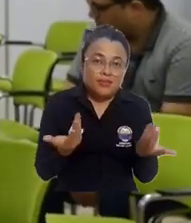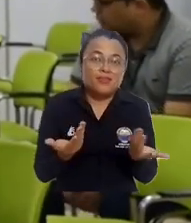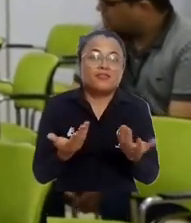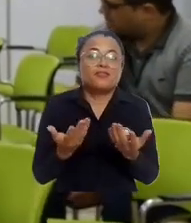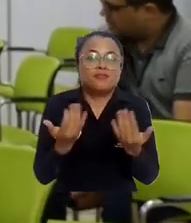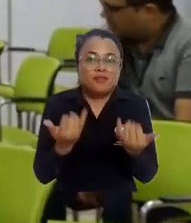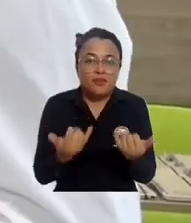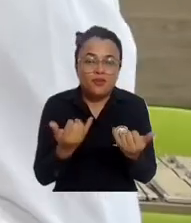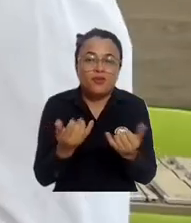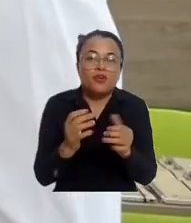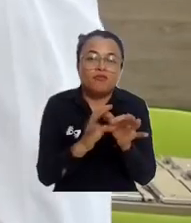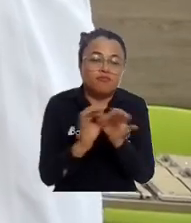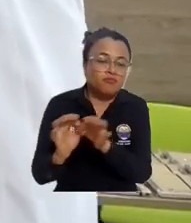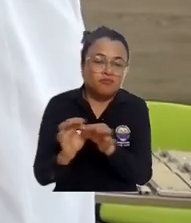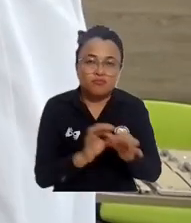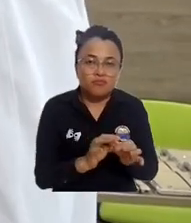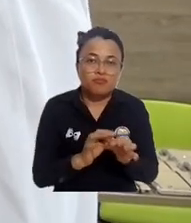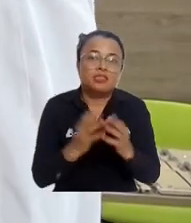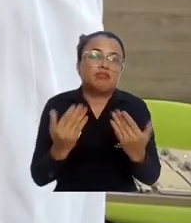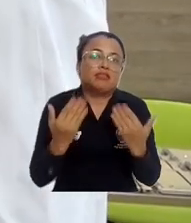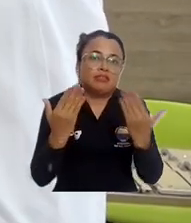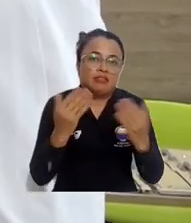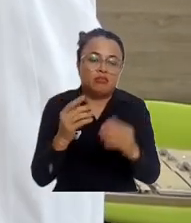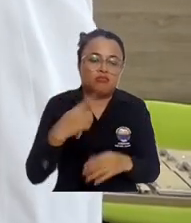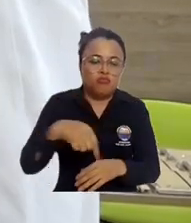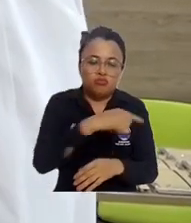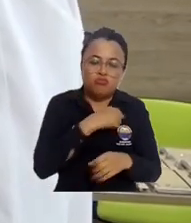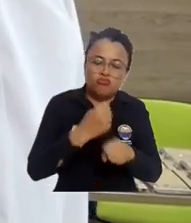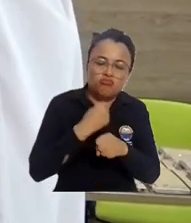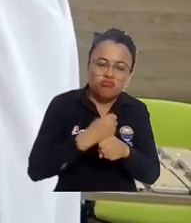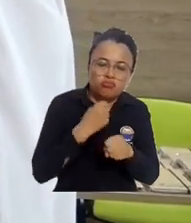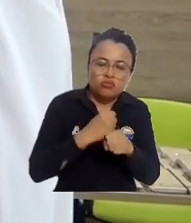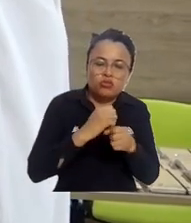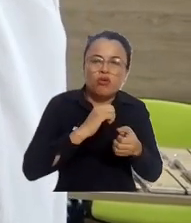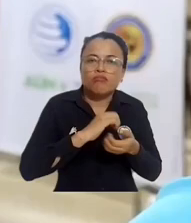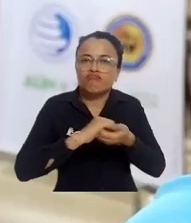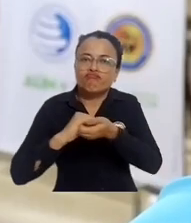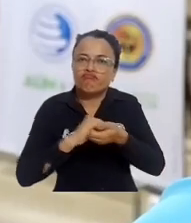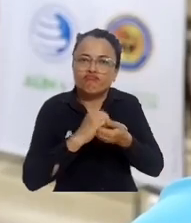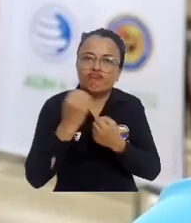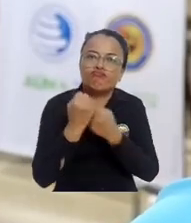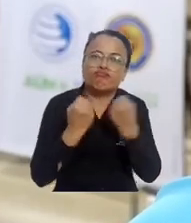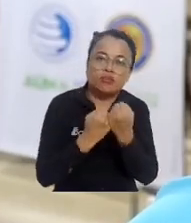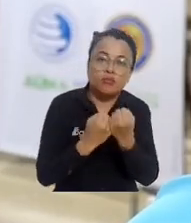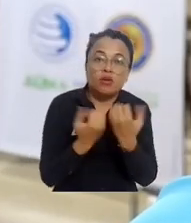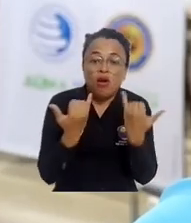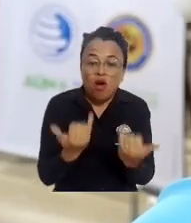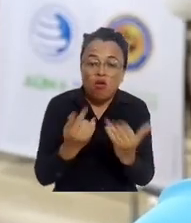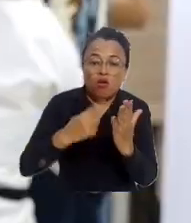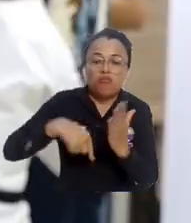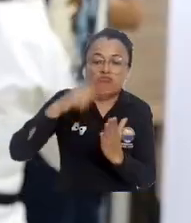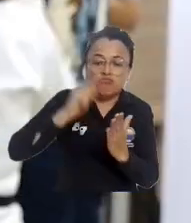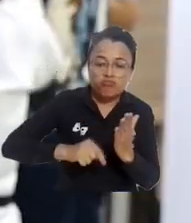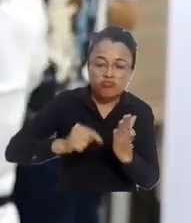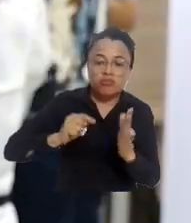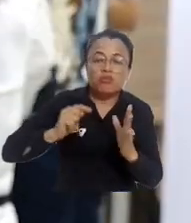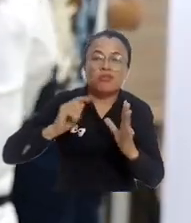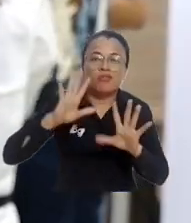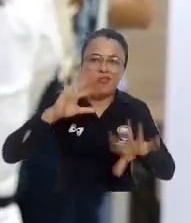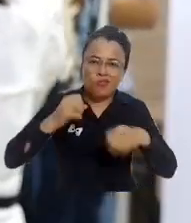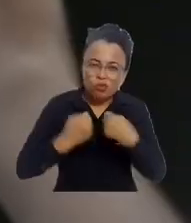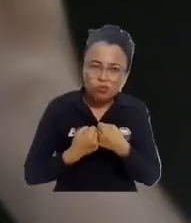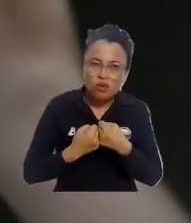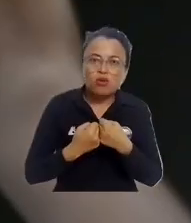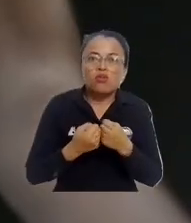con la organización de ellos y la organización de nosotros que estamos trabajando de la mano esperemos que con este convenio una de las cosas